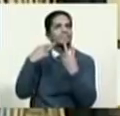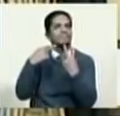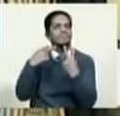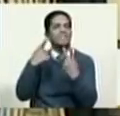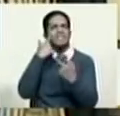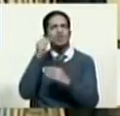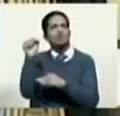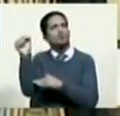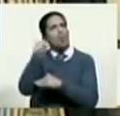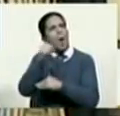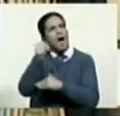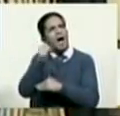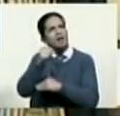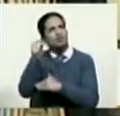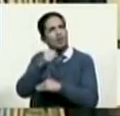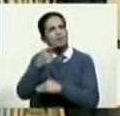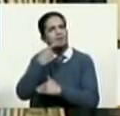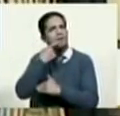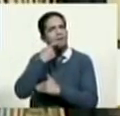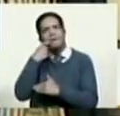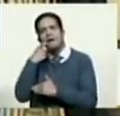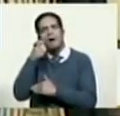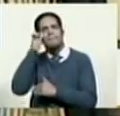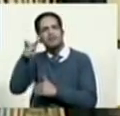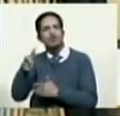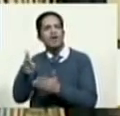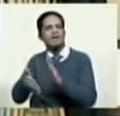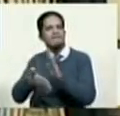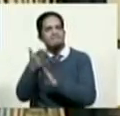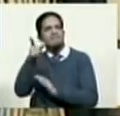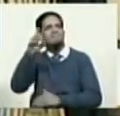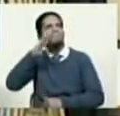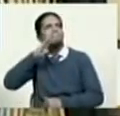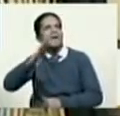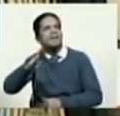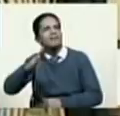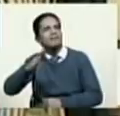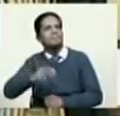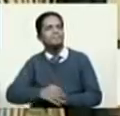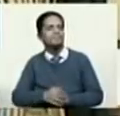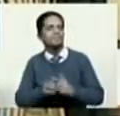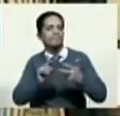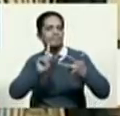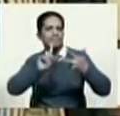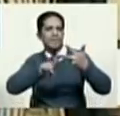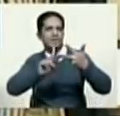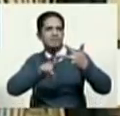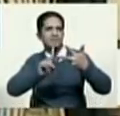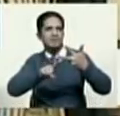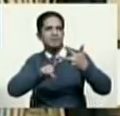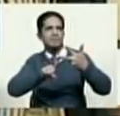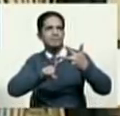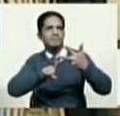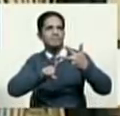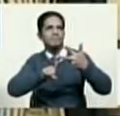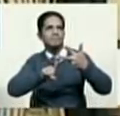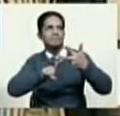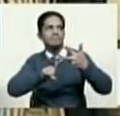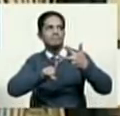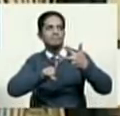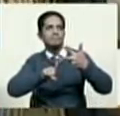del lobby extremista que llega a Bruselas. Tercer lugar, la tercera pregunta.